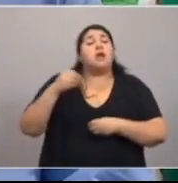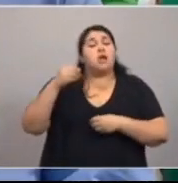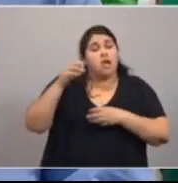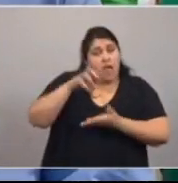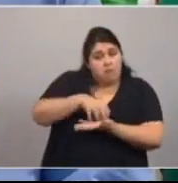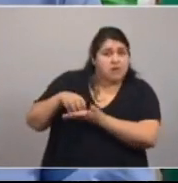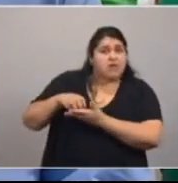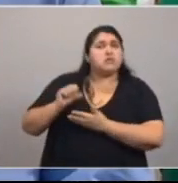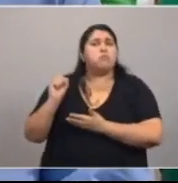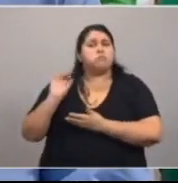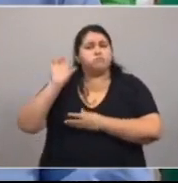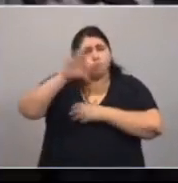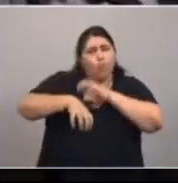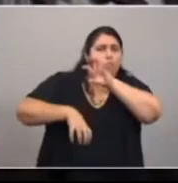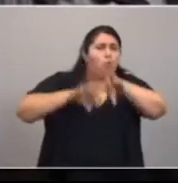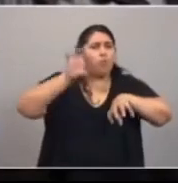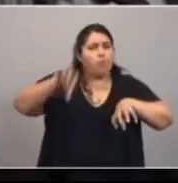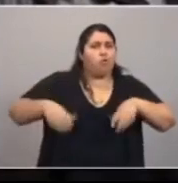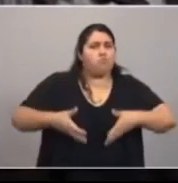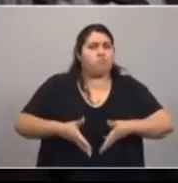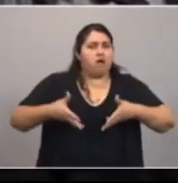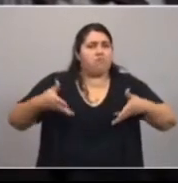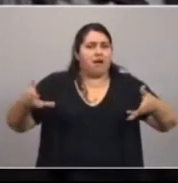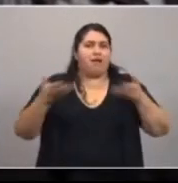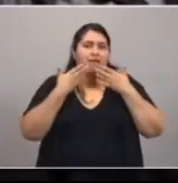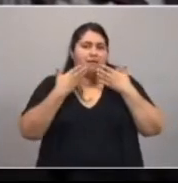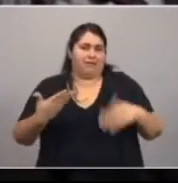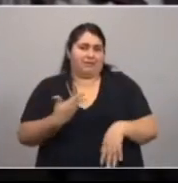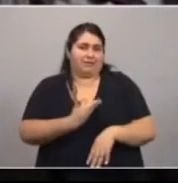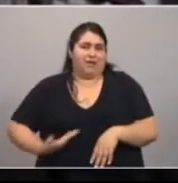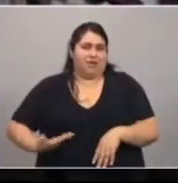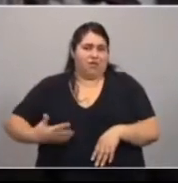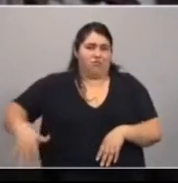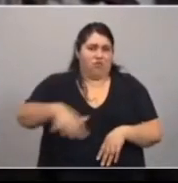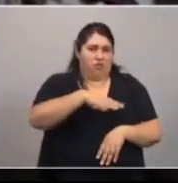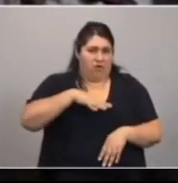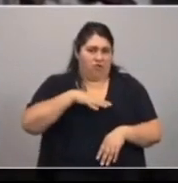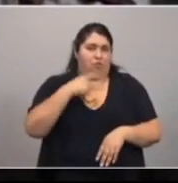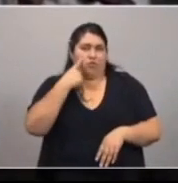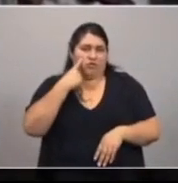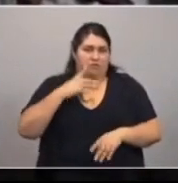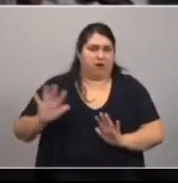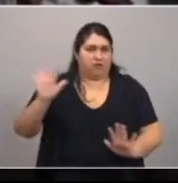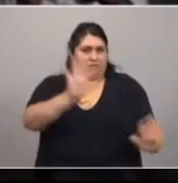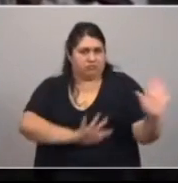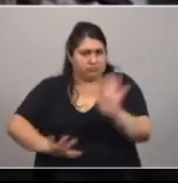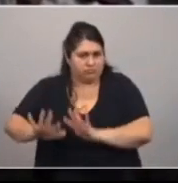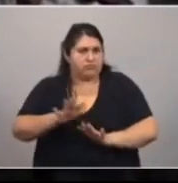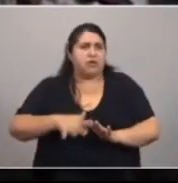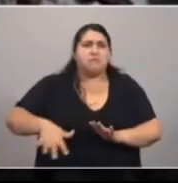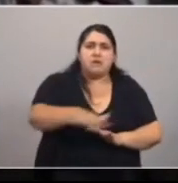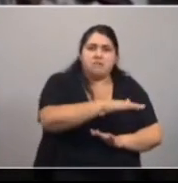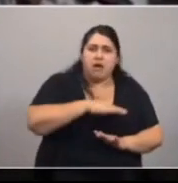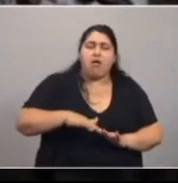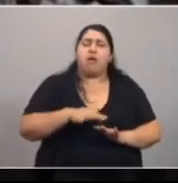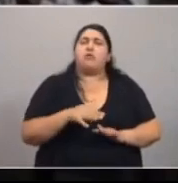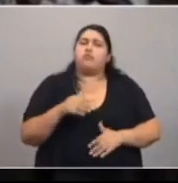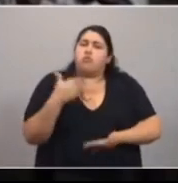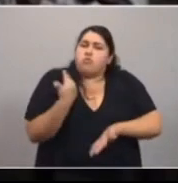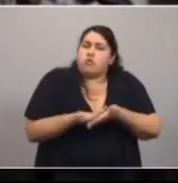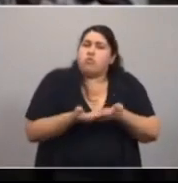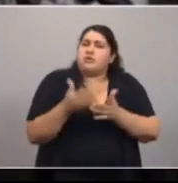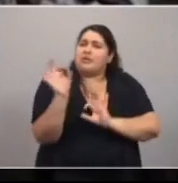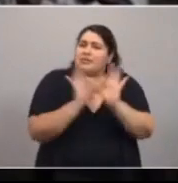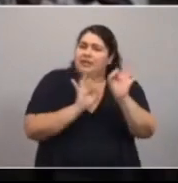un Estado municipal que planificó un parque industrial, que tomó como política activa que las empresas se radiquen, que generen puestos de trabajo acá y